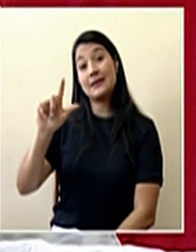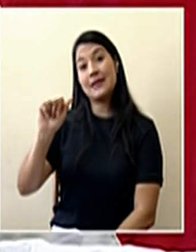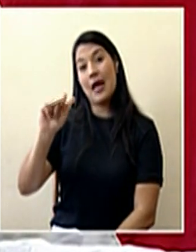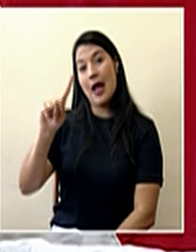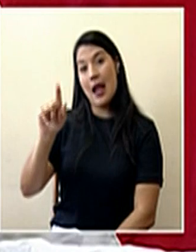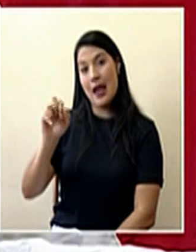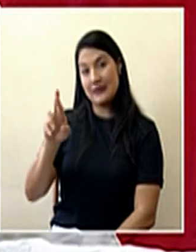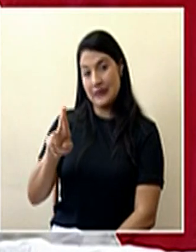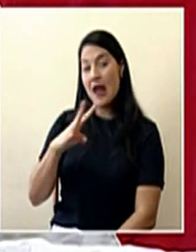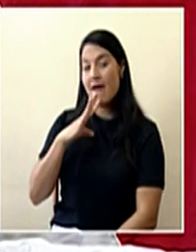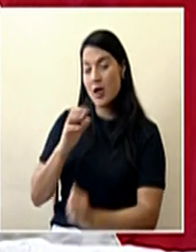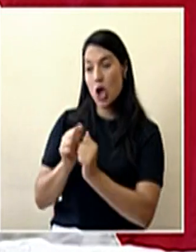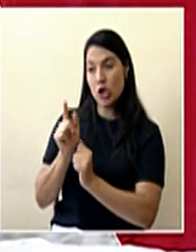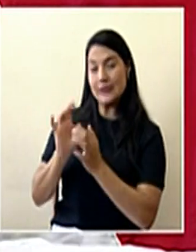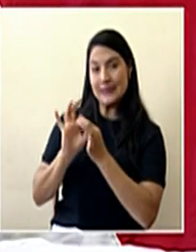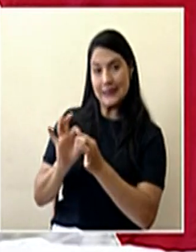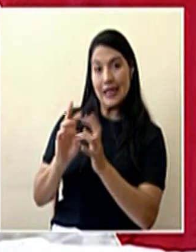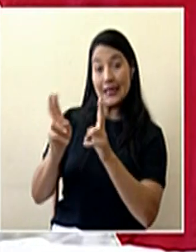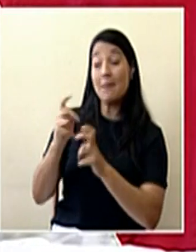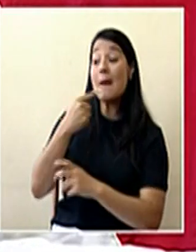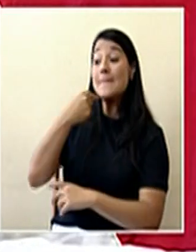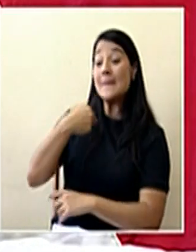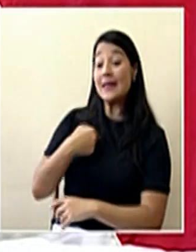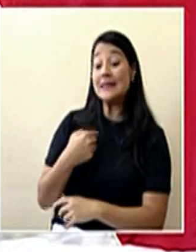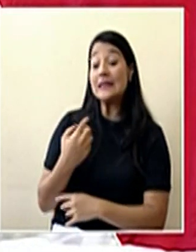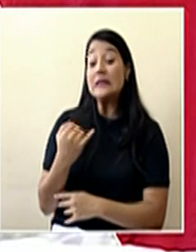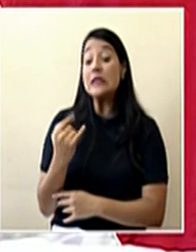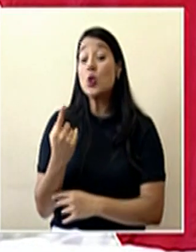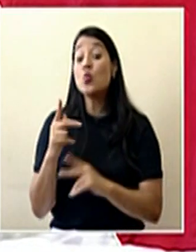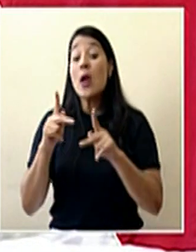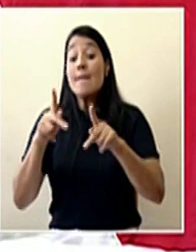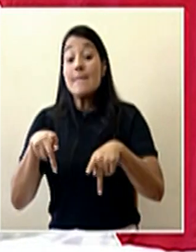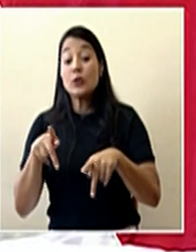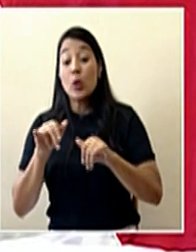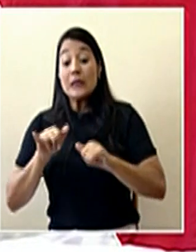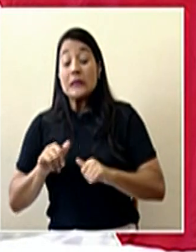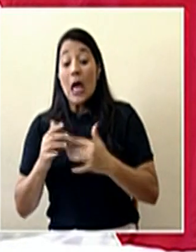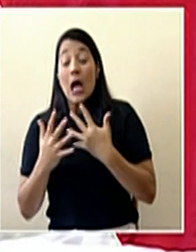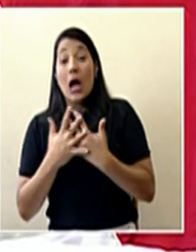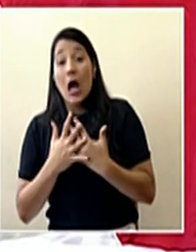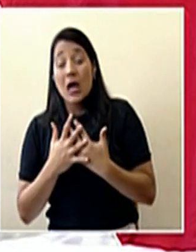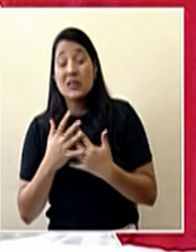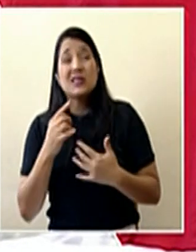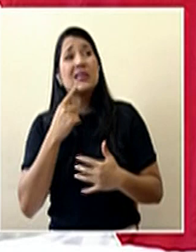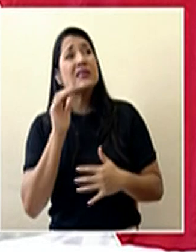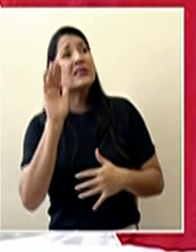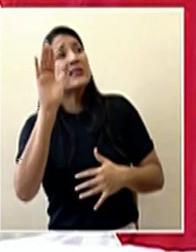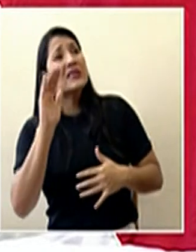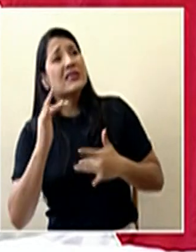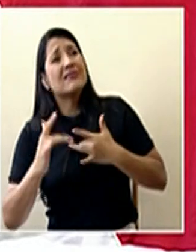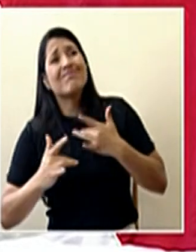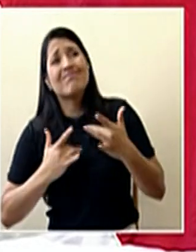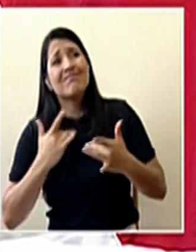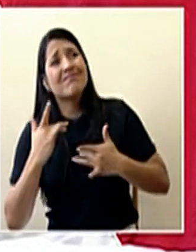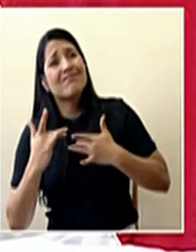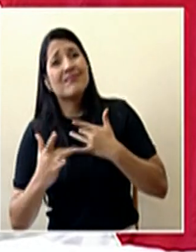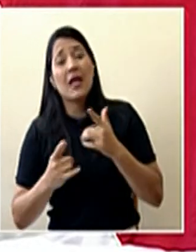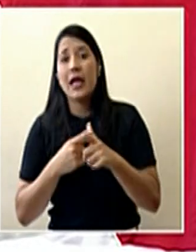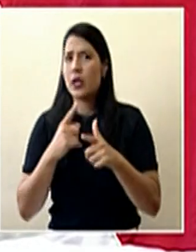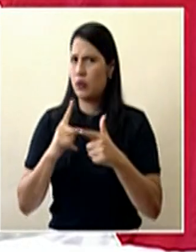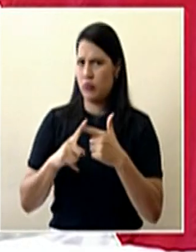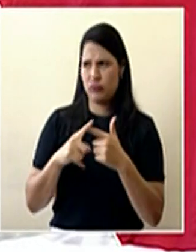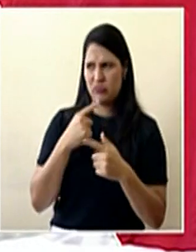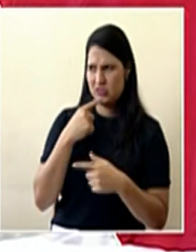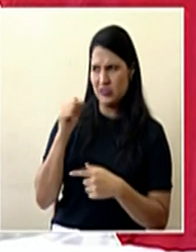que cuando un paciente o un privado de libertad más bien manifiesta tener algún tipo de síntoma, los servicios de salud inmediatamente lo